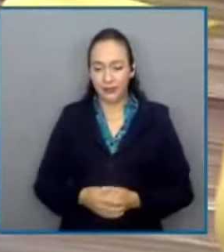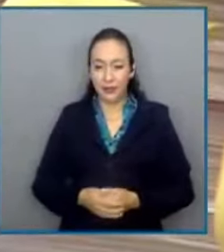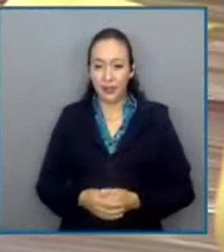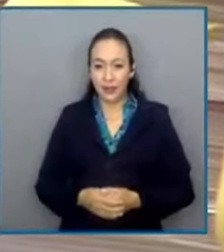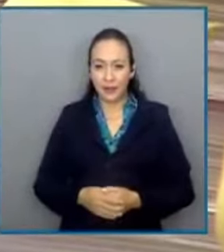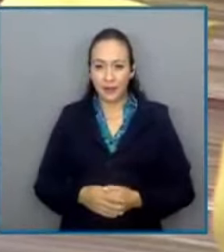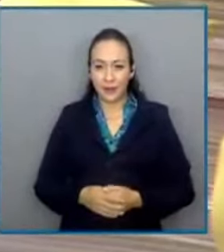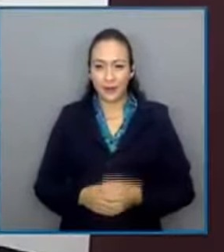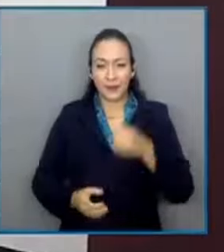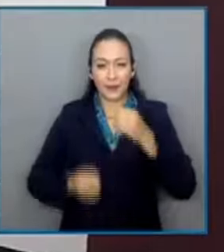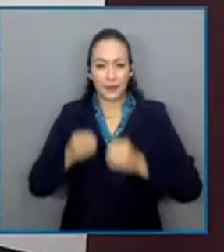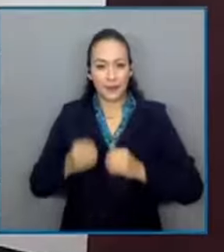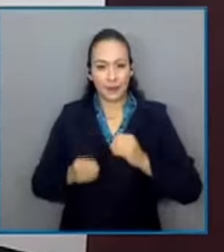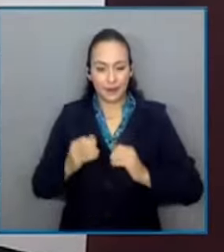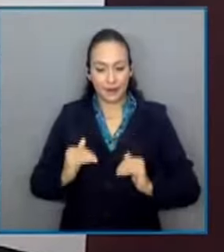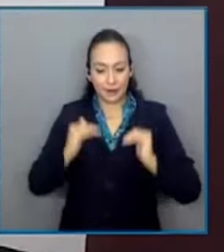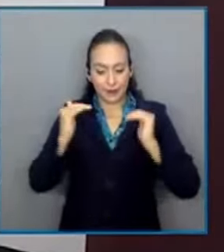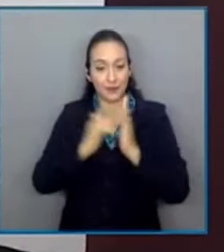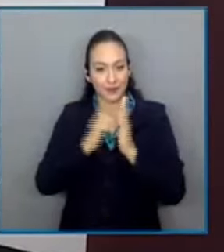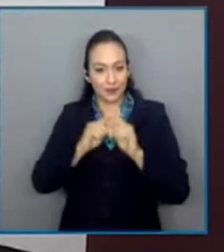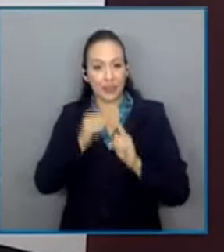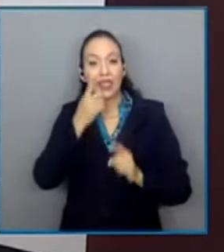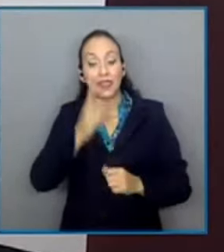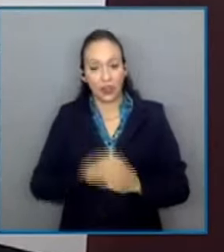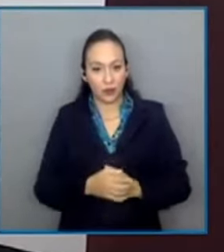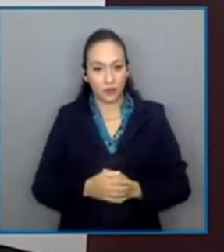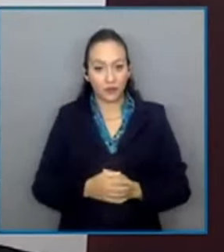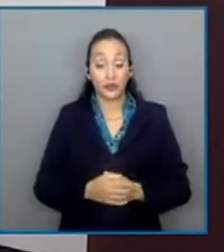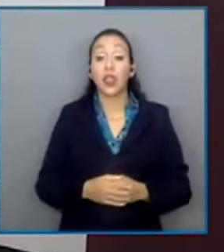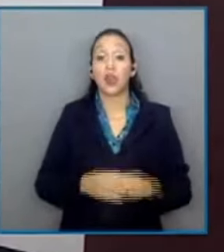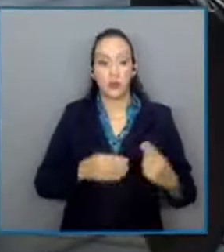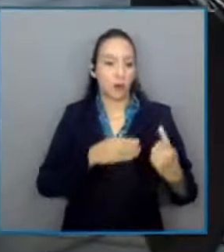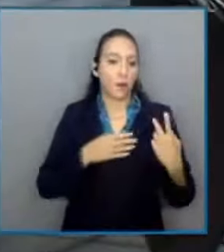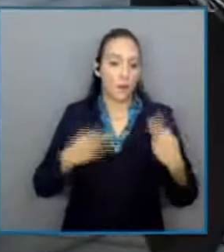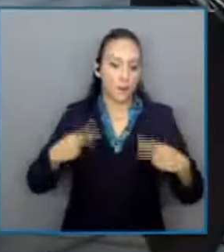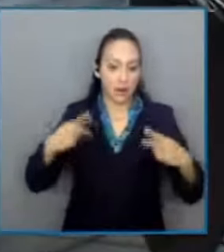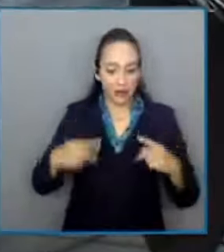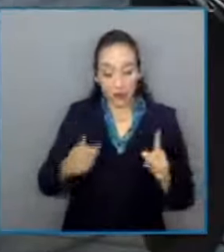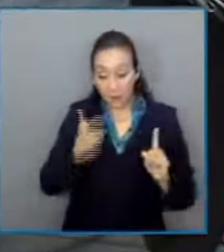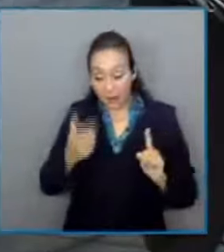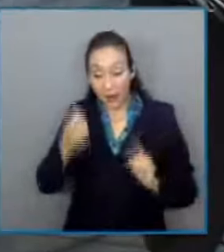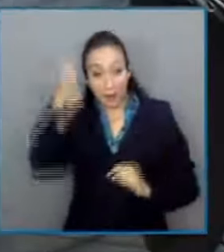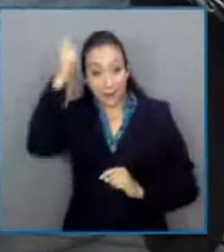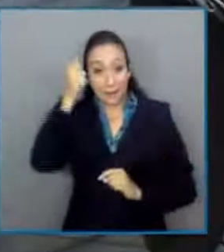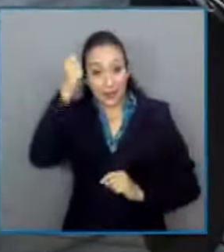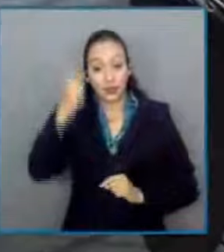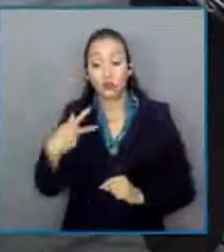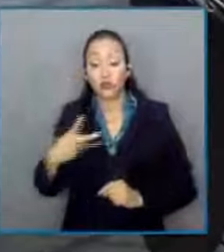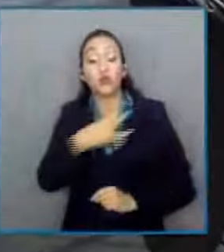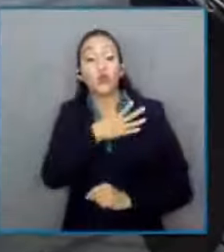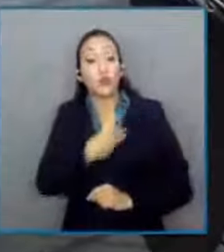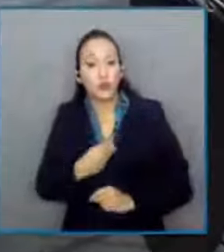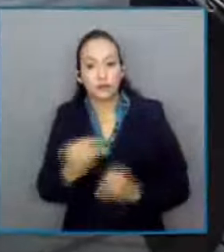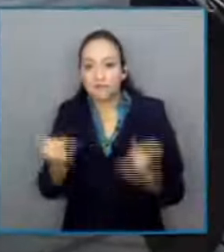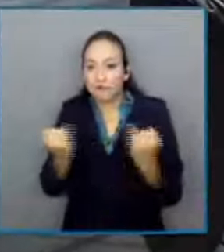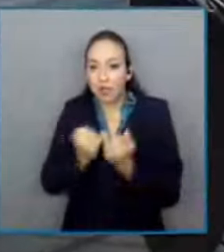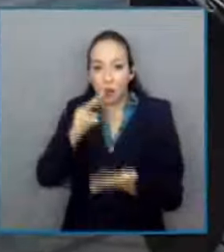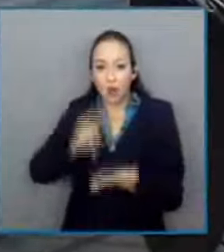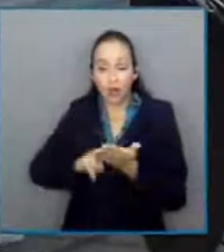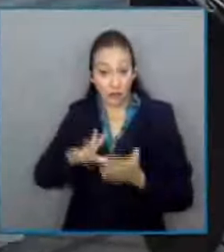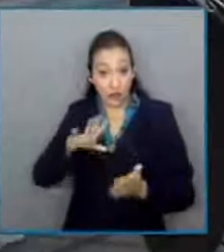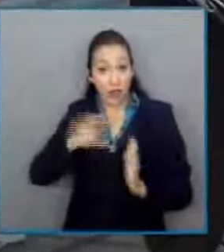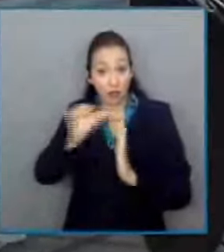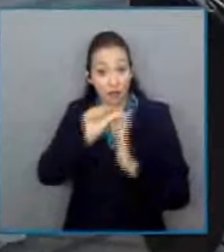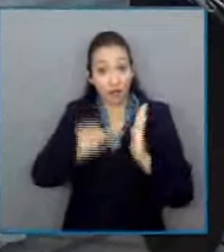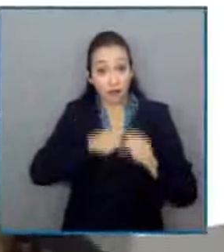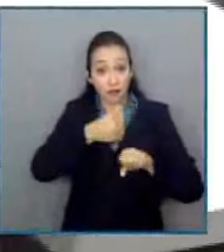que el trato jurídico a los descendientes está protegido por el principio de igualdad, contenido en el artículo 1 constitucional